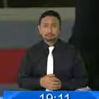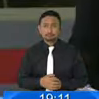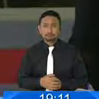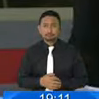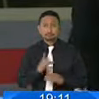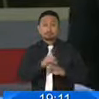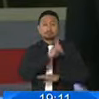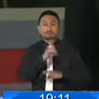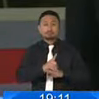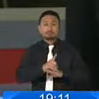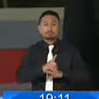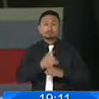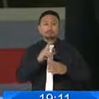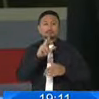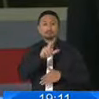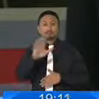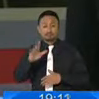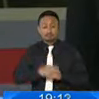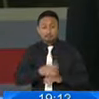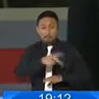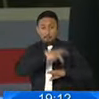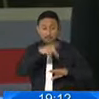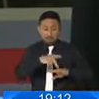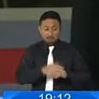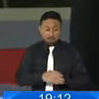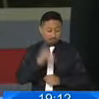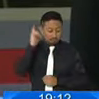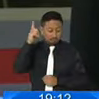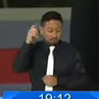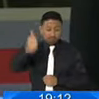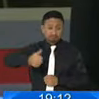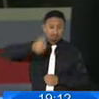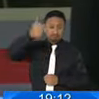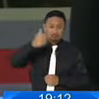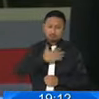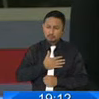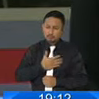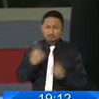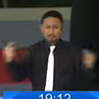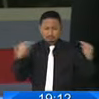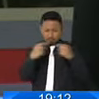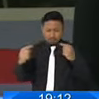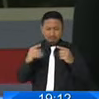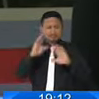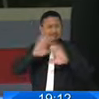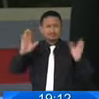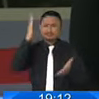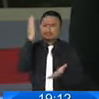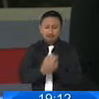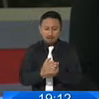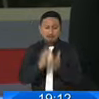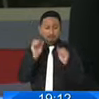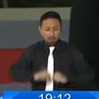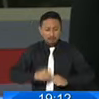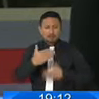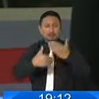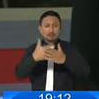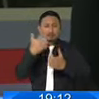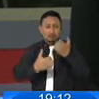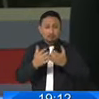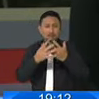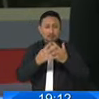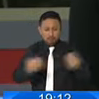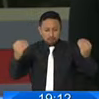la dirigencia de Alianza país pichin exige a sus máximos líderes dejar de lado la confrontación para así tratar de superar el